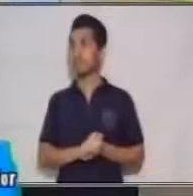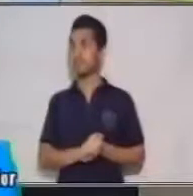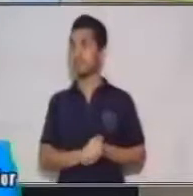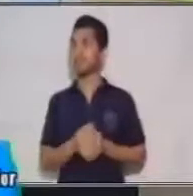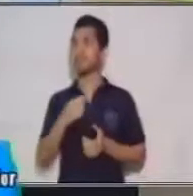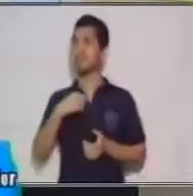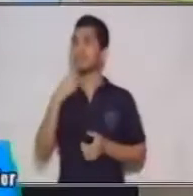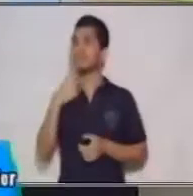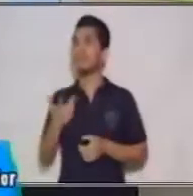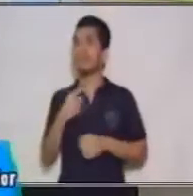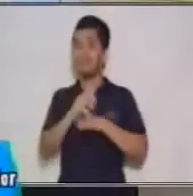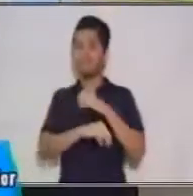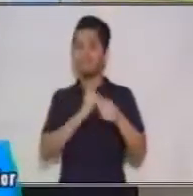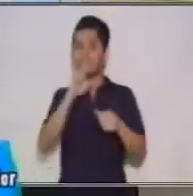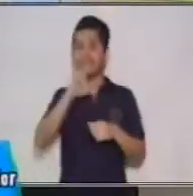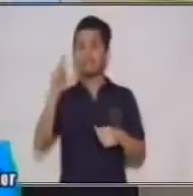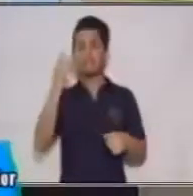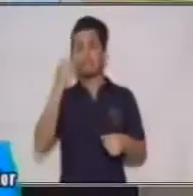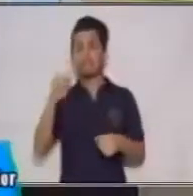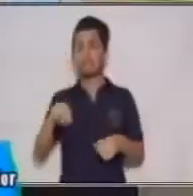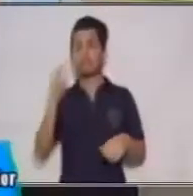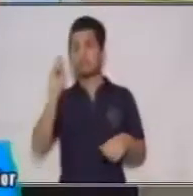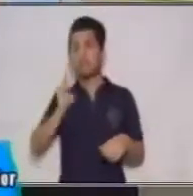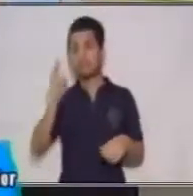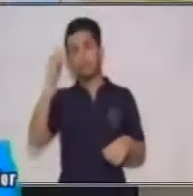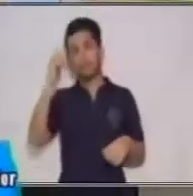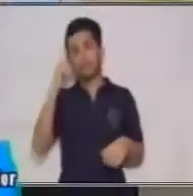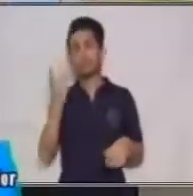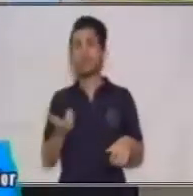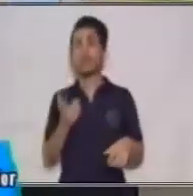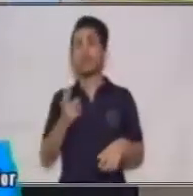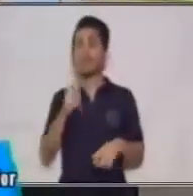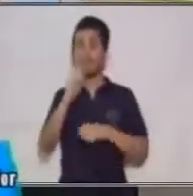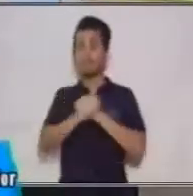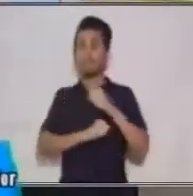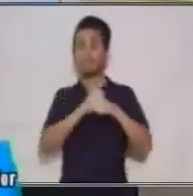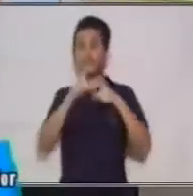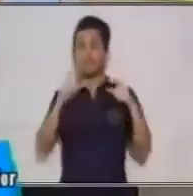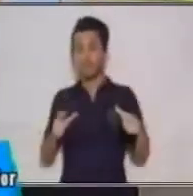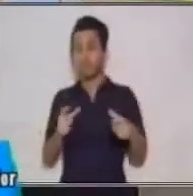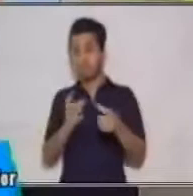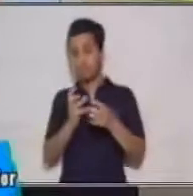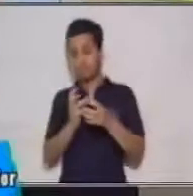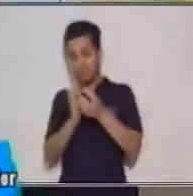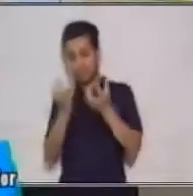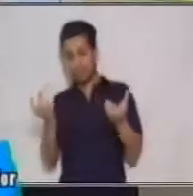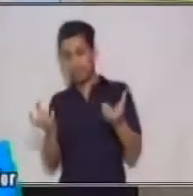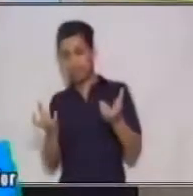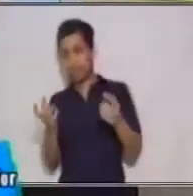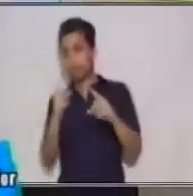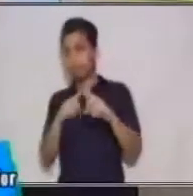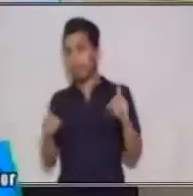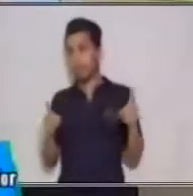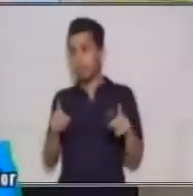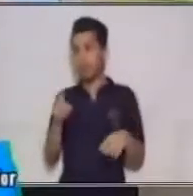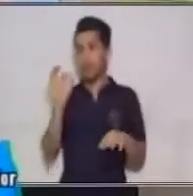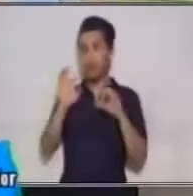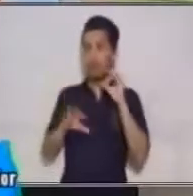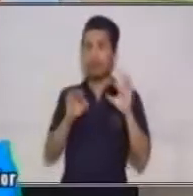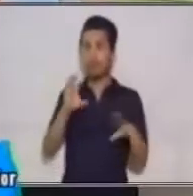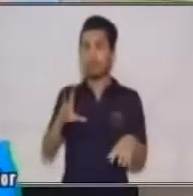nosotros hablamos de fracciones siempre pensamos en la división de frutas. El problema con las frutas es que hay frutas que a veces son